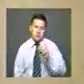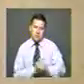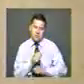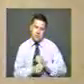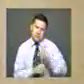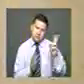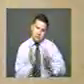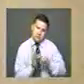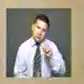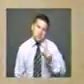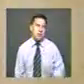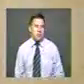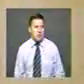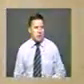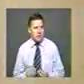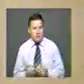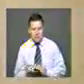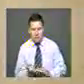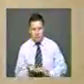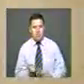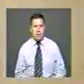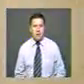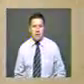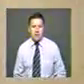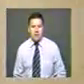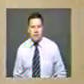C-577-2011, la cual en su parte resolutiva